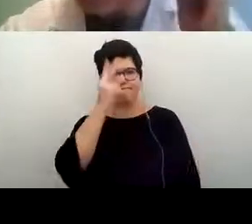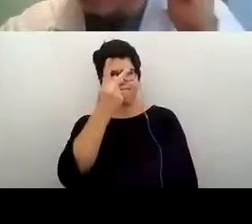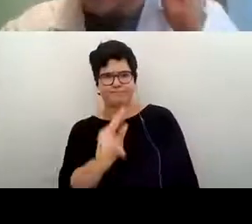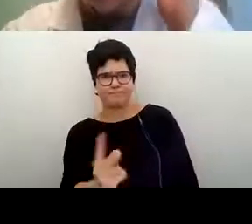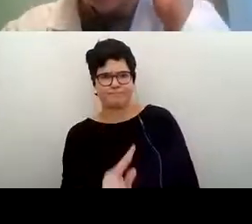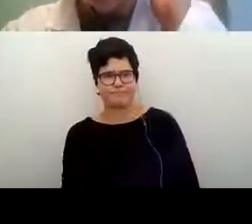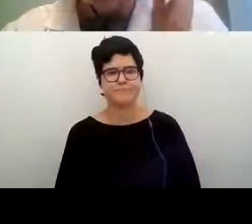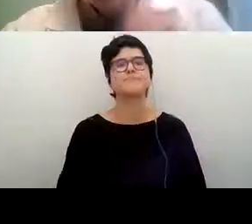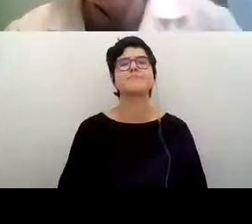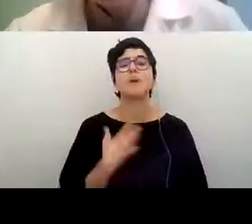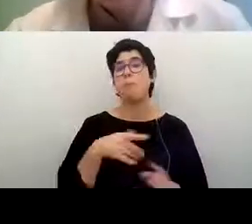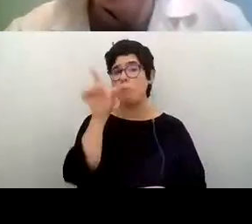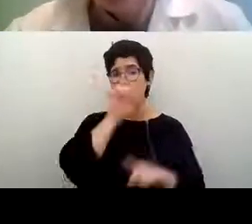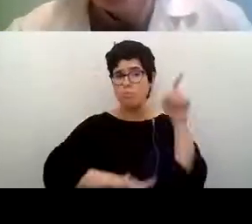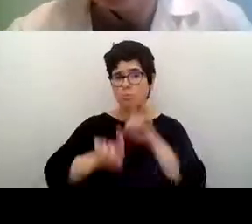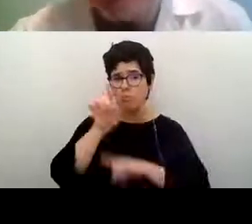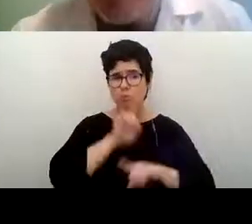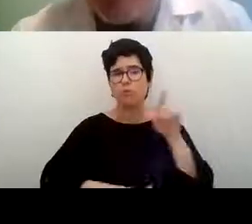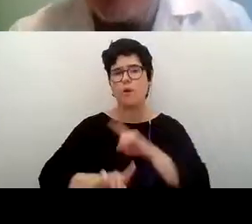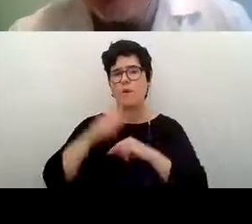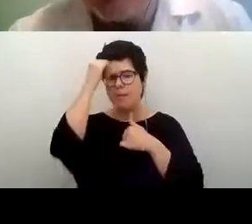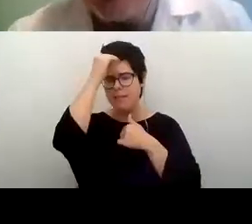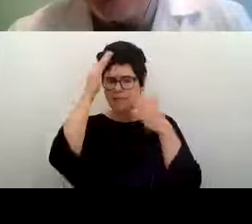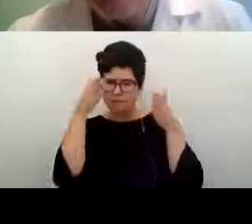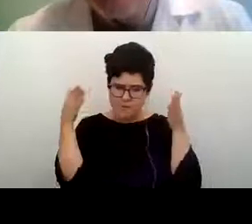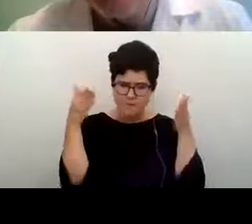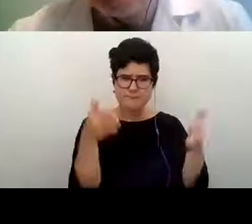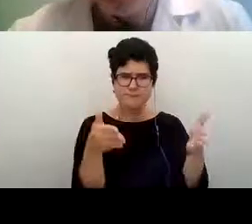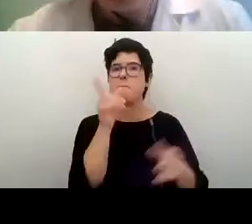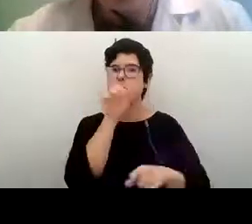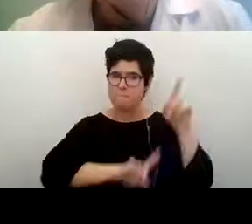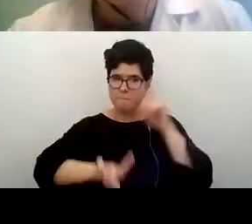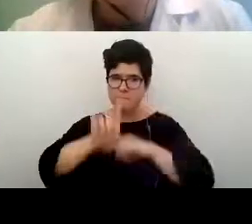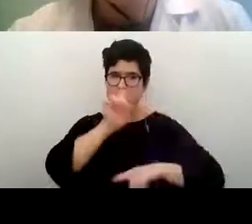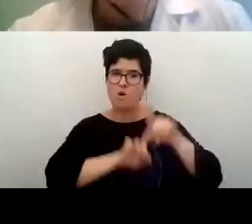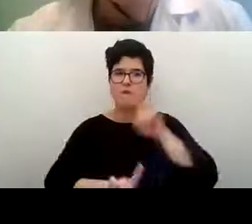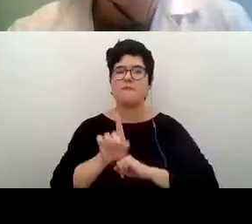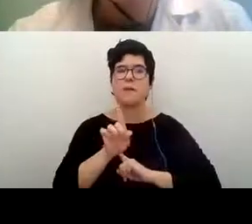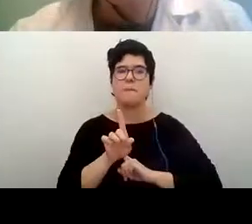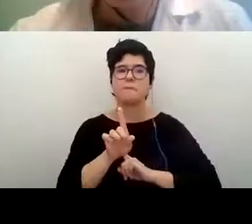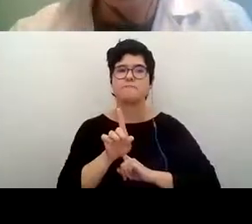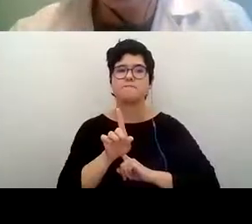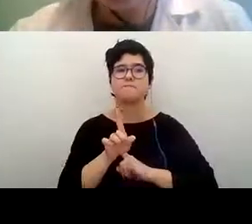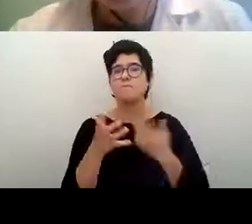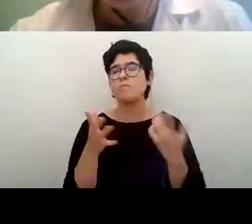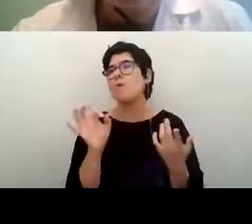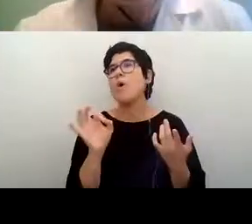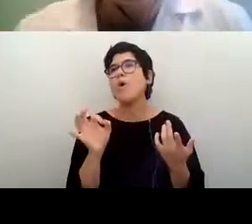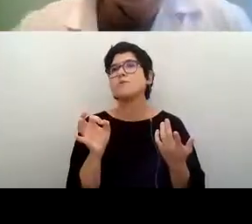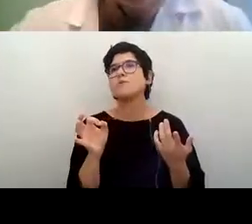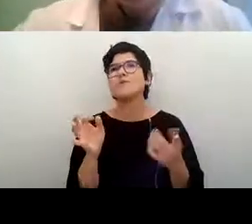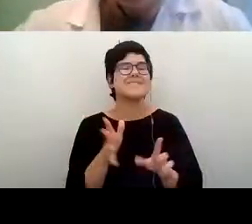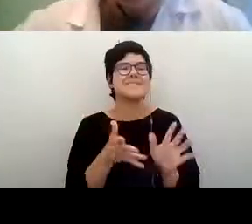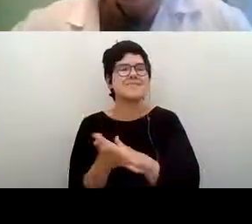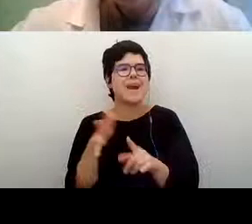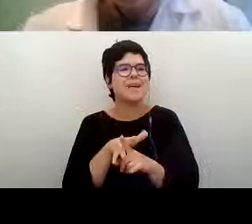Problemas de concentración, más que los problemas de concentración en sí, es decir, un estado anímico no viene